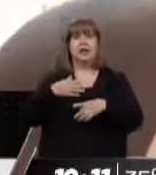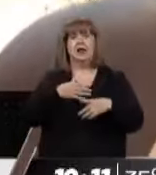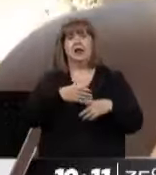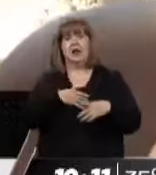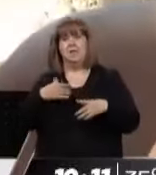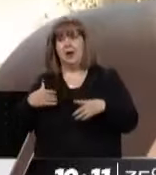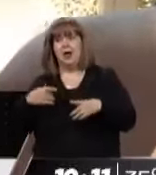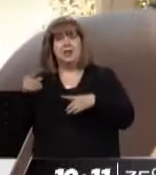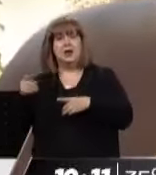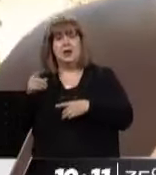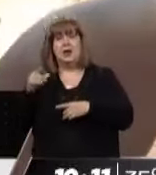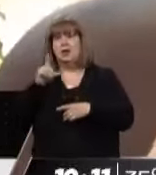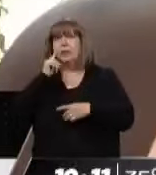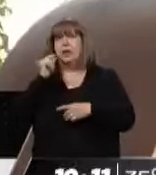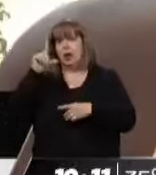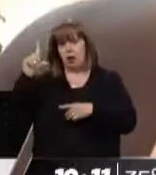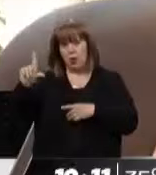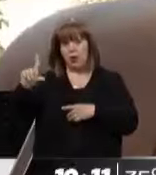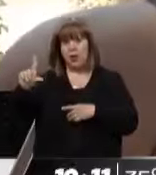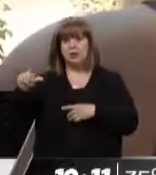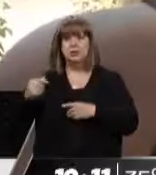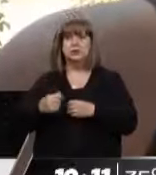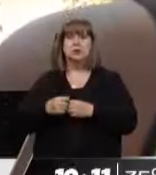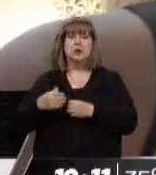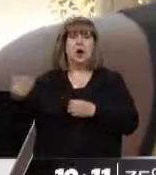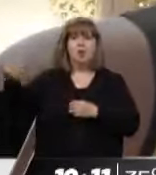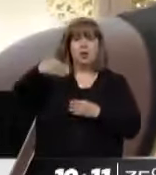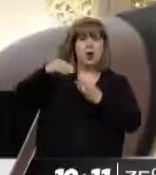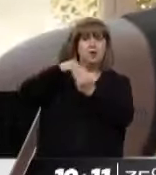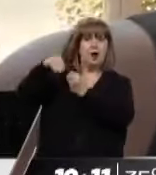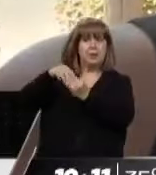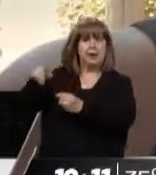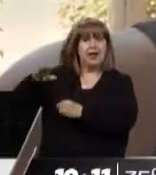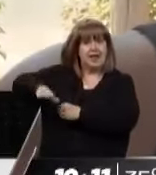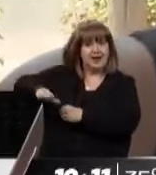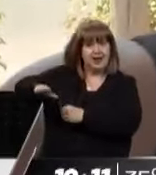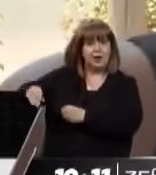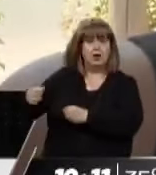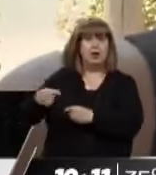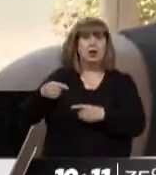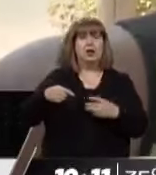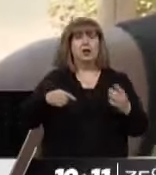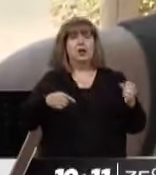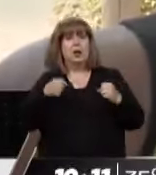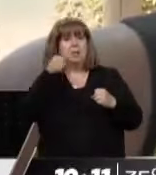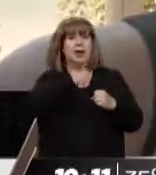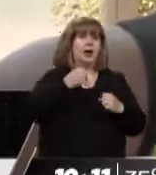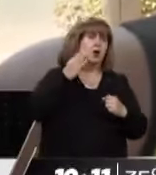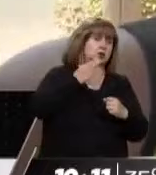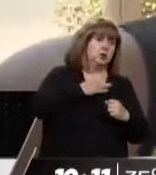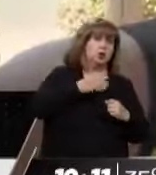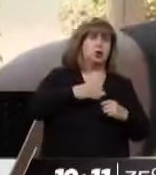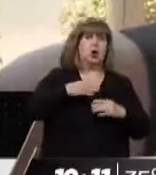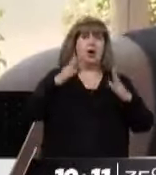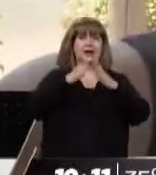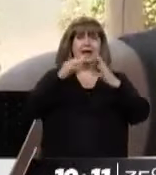día lunes fue la mamá y empezó a caer con los familiares. Le pegaron a mi hijo, los pegaron a nosotros, los rompieron